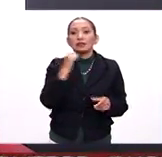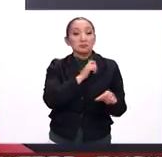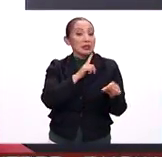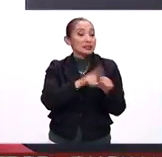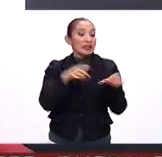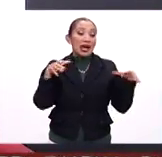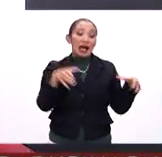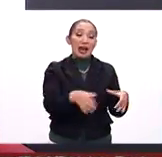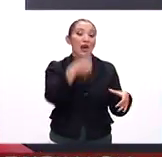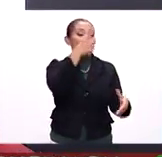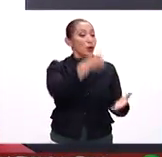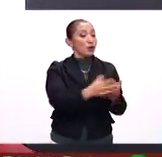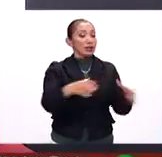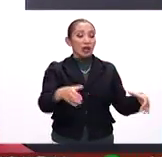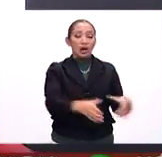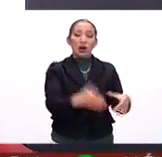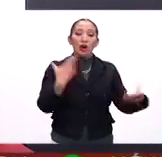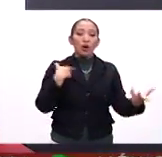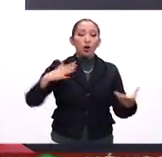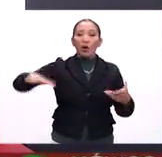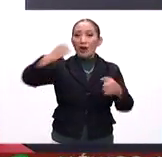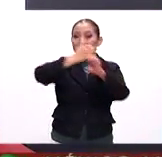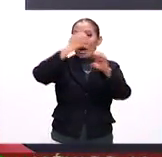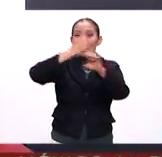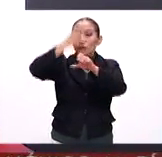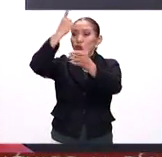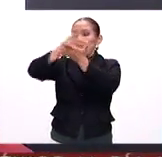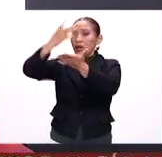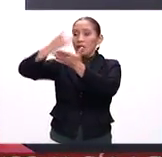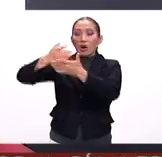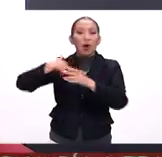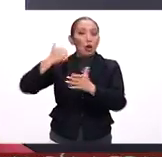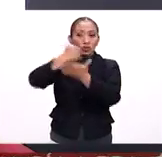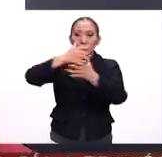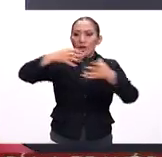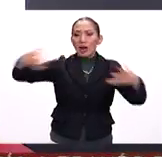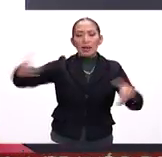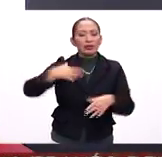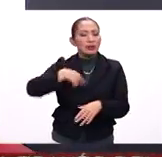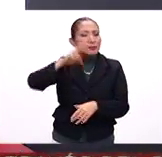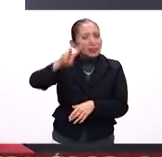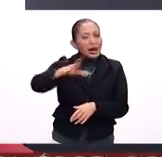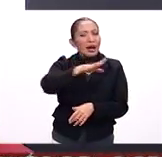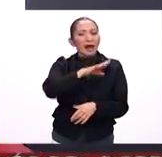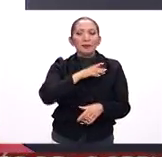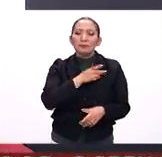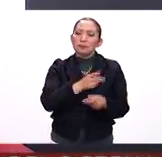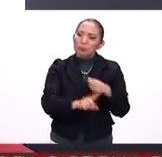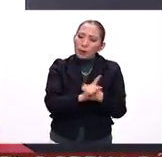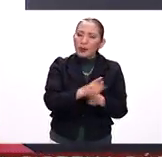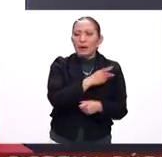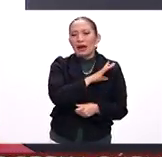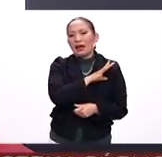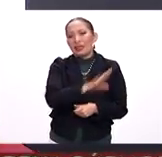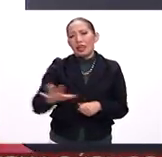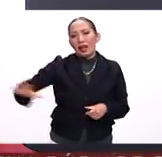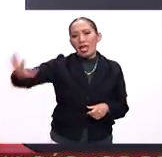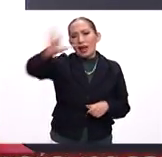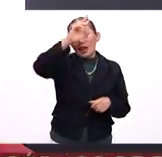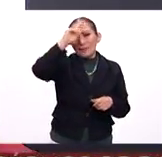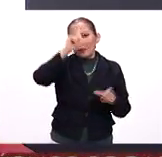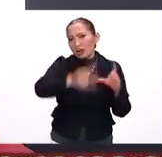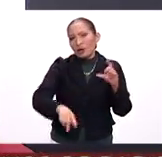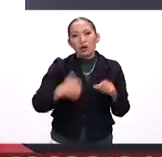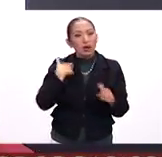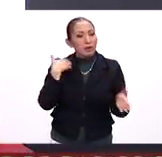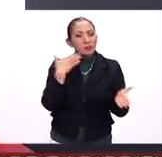exclusivo que le pegue más a ciertos estados de la República que a las grandes ciudades. En realidad Es un problema generalizado el que no